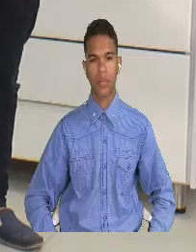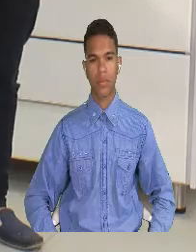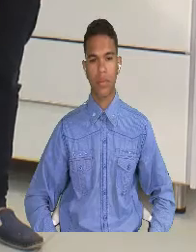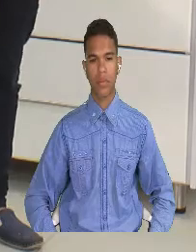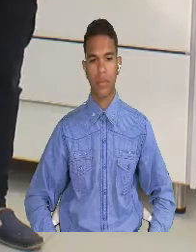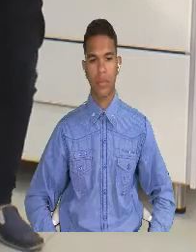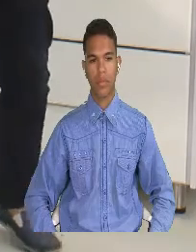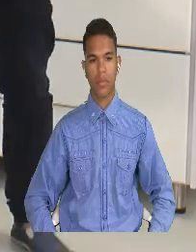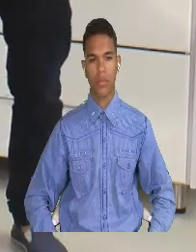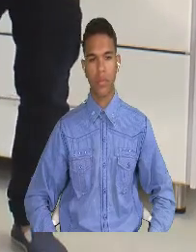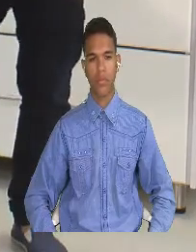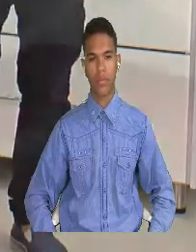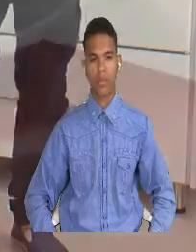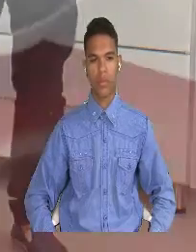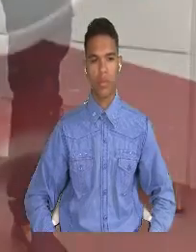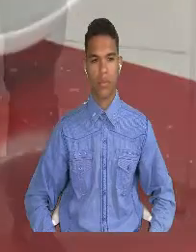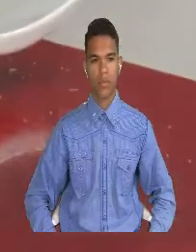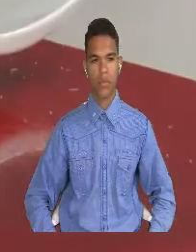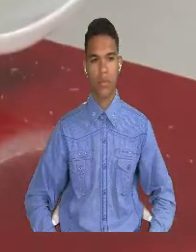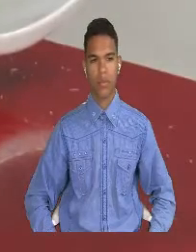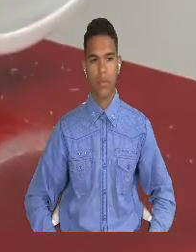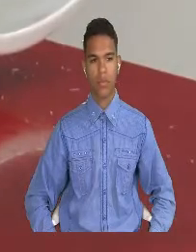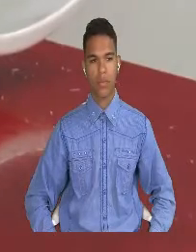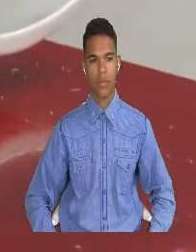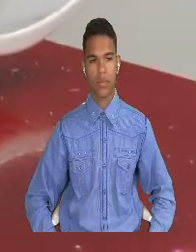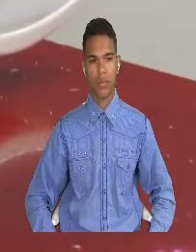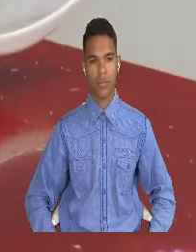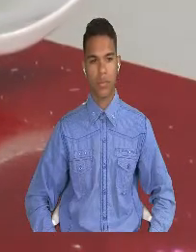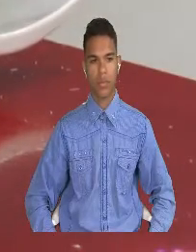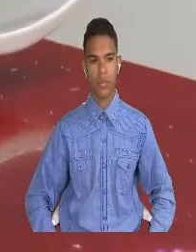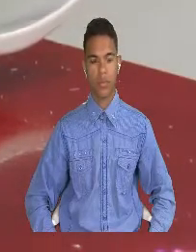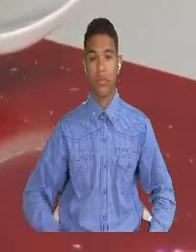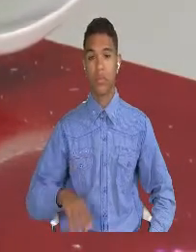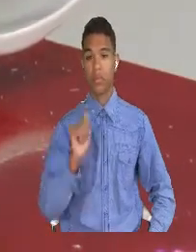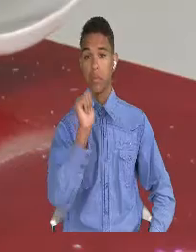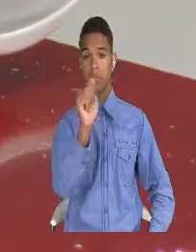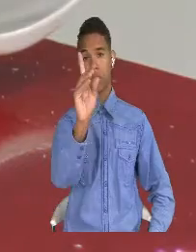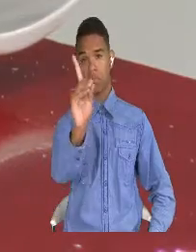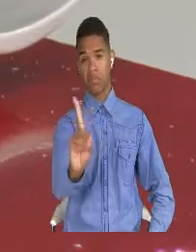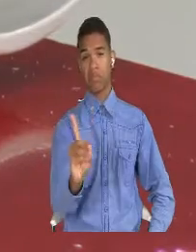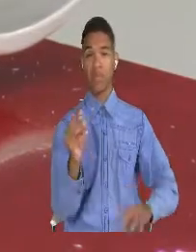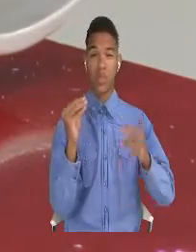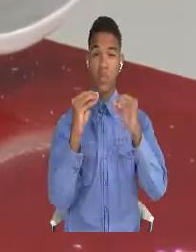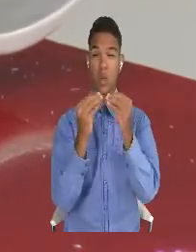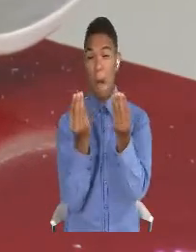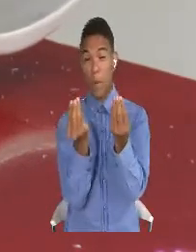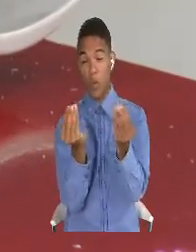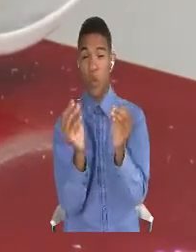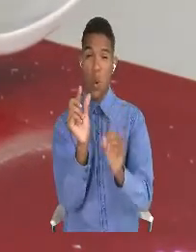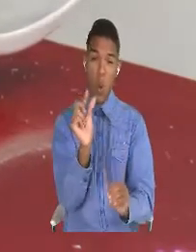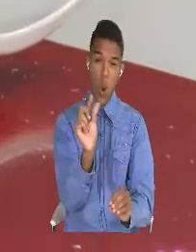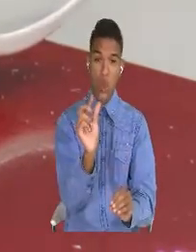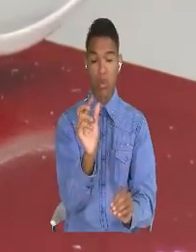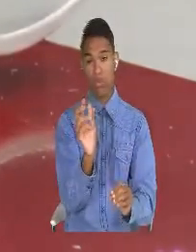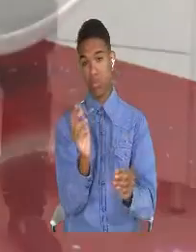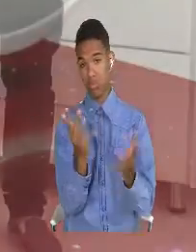esta preparación o esto, cuando vayan a agregar este producto, pues ya esto es al gusto de ustedes. Pues yo en esta ocasión voy a colocarlo